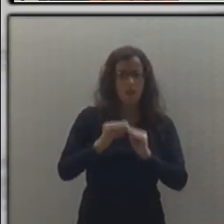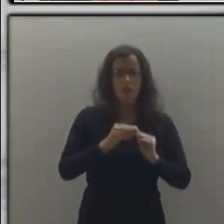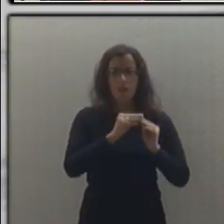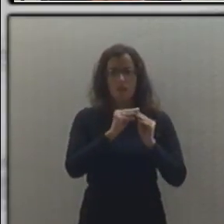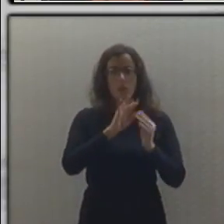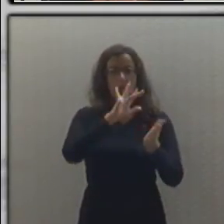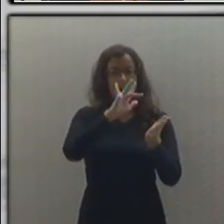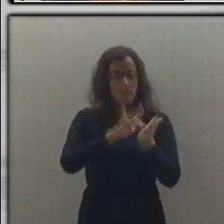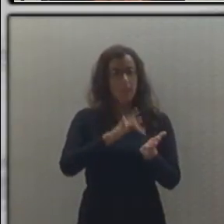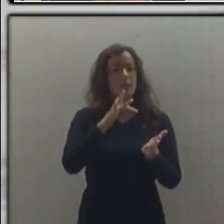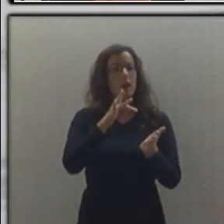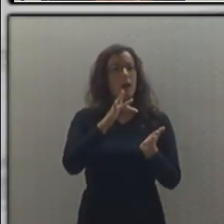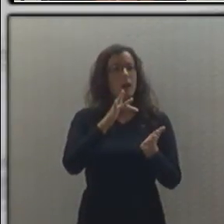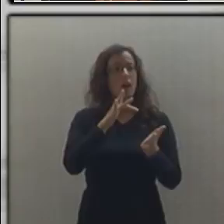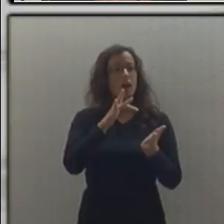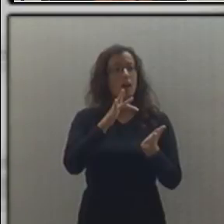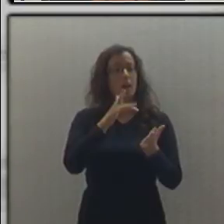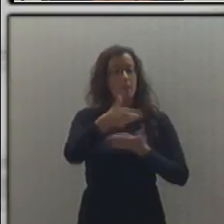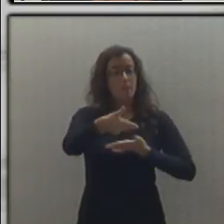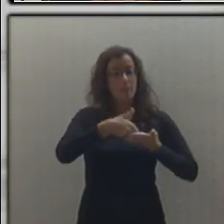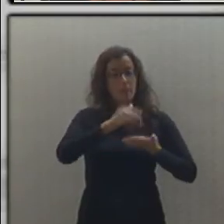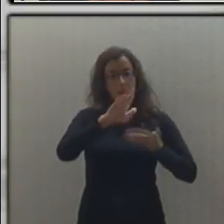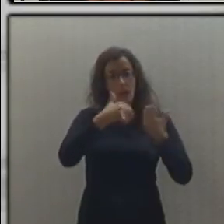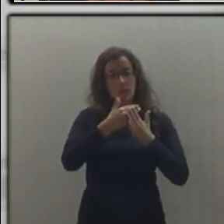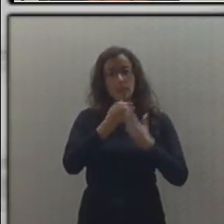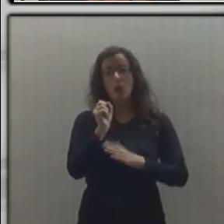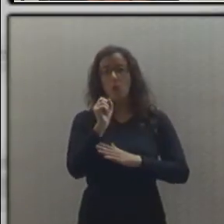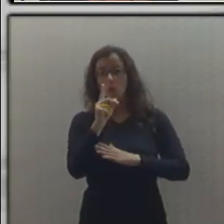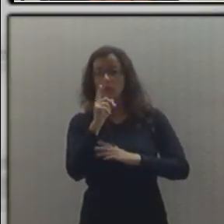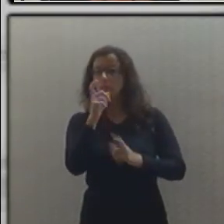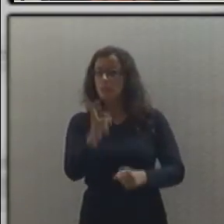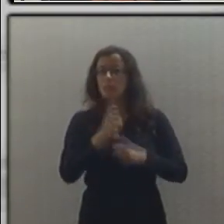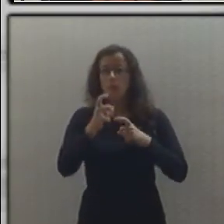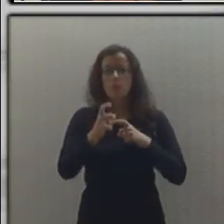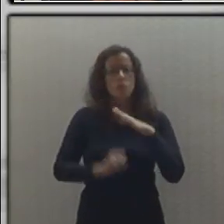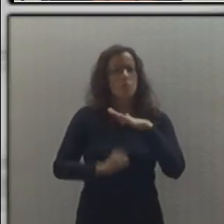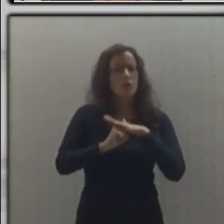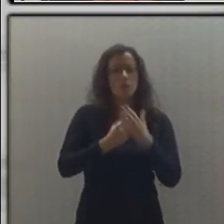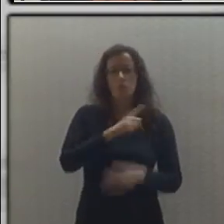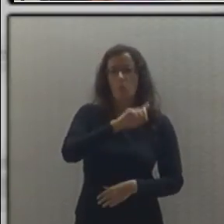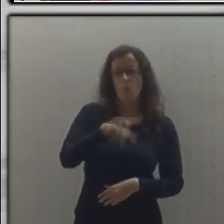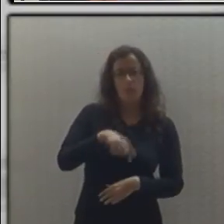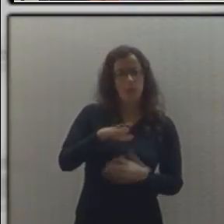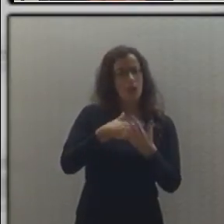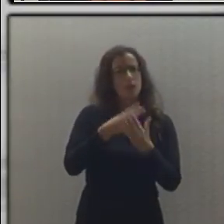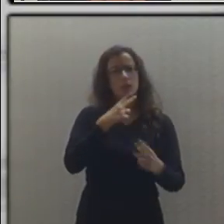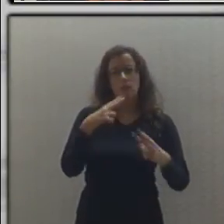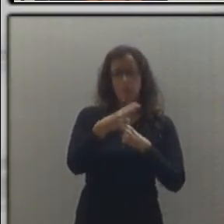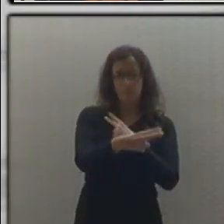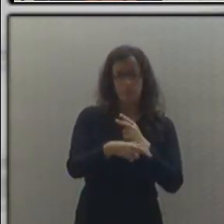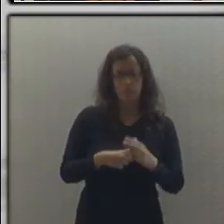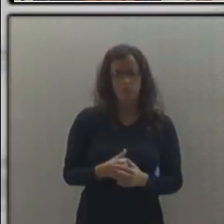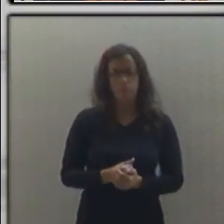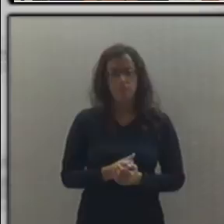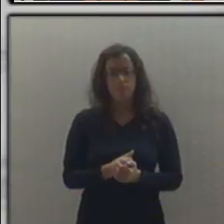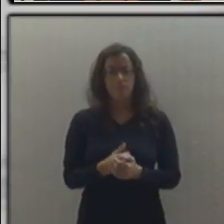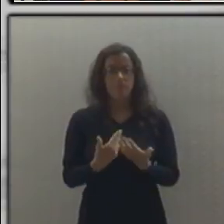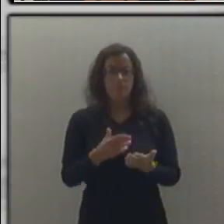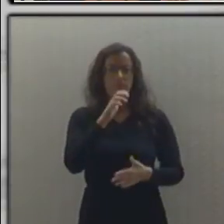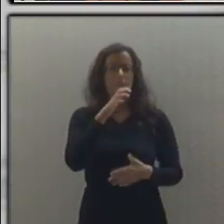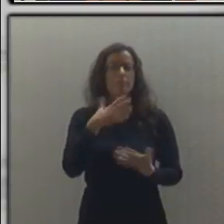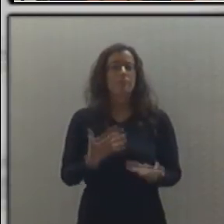prescripción hasta el día de la validación se intenta que no pase más de un mes. Bueno, ahora vamos a ver cuáles